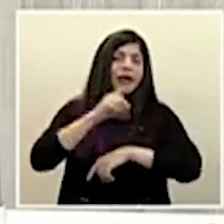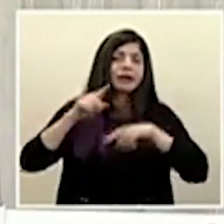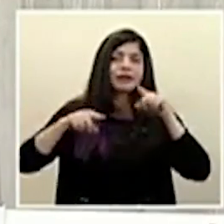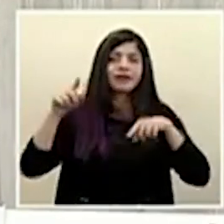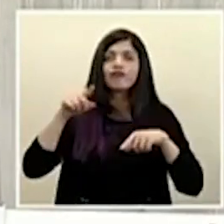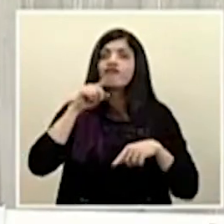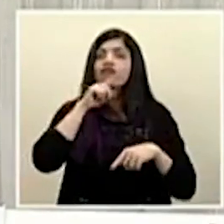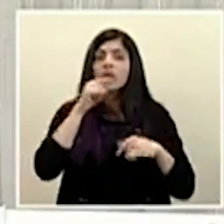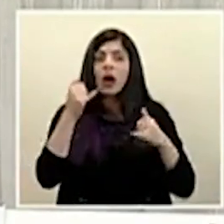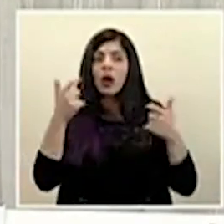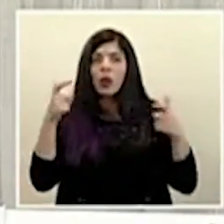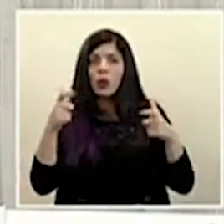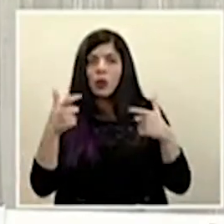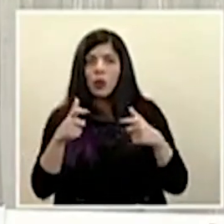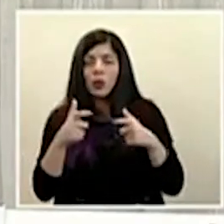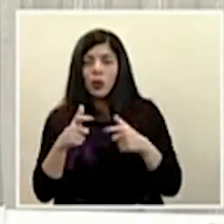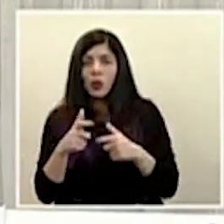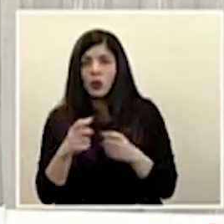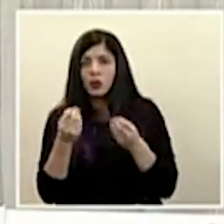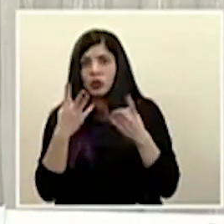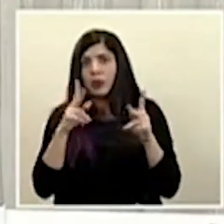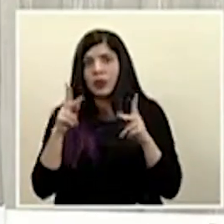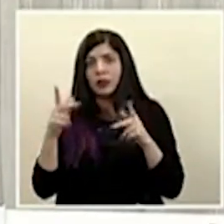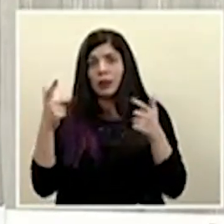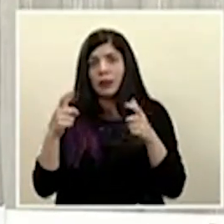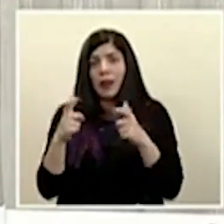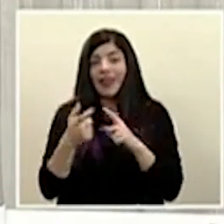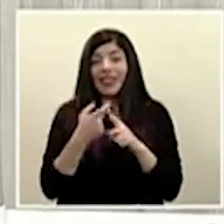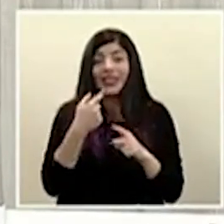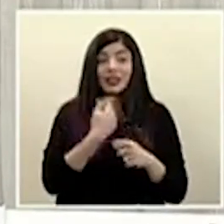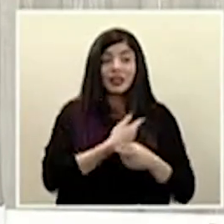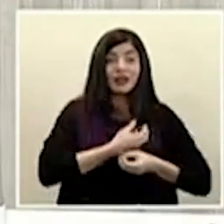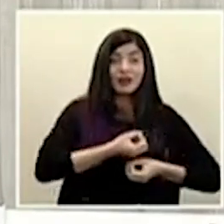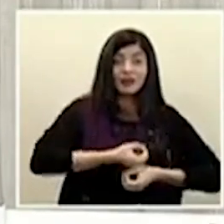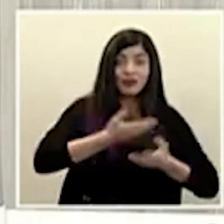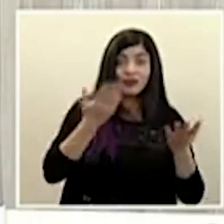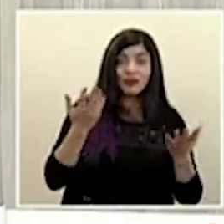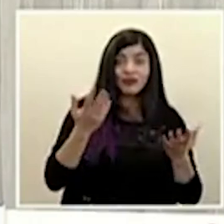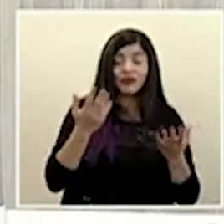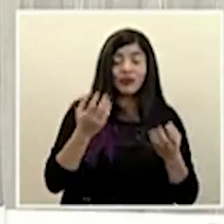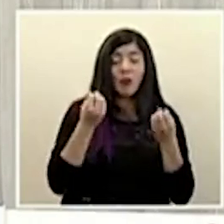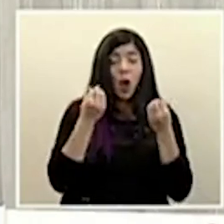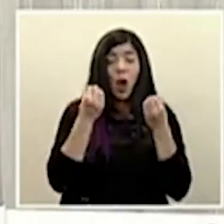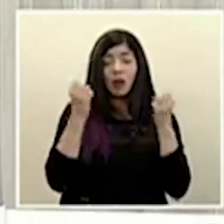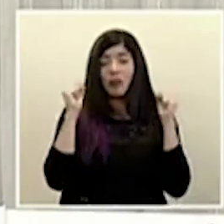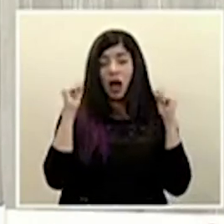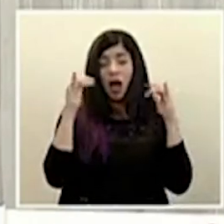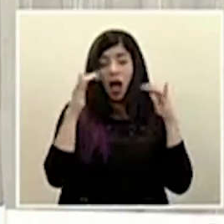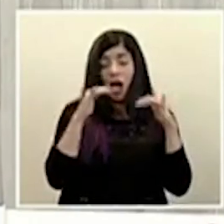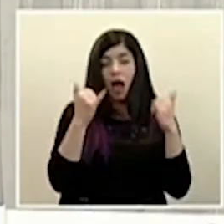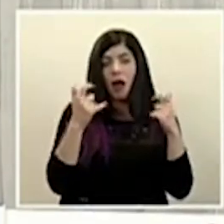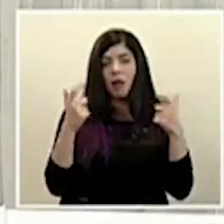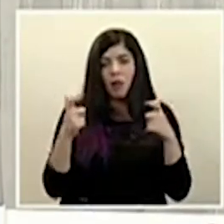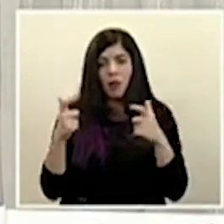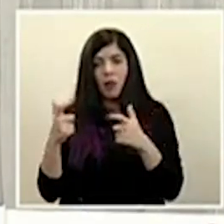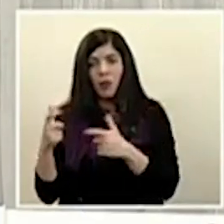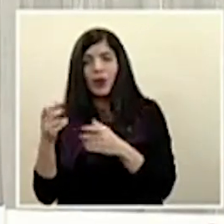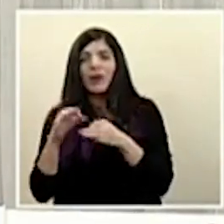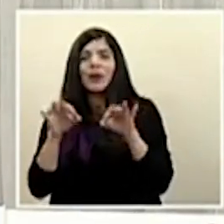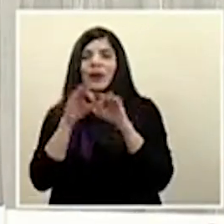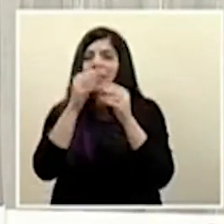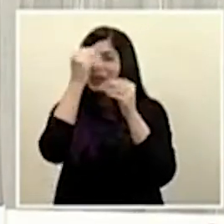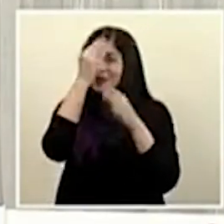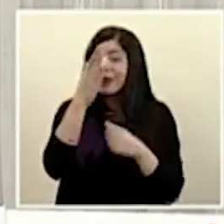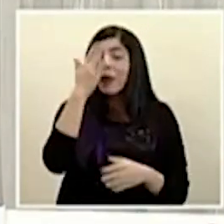venido decreciendo de forma significativa desde el lanzamiento, que tuvimos una gran visitación. Esto es importante resaltarlo